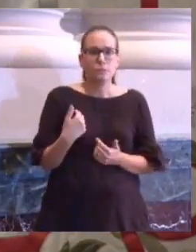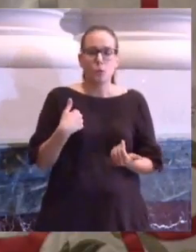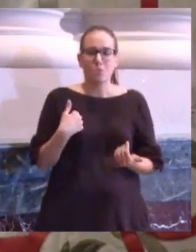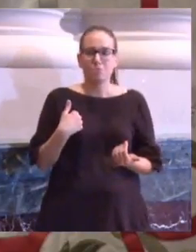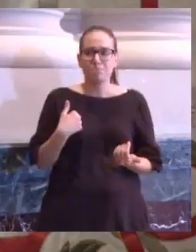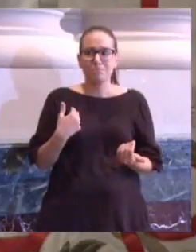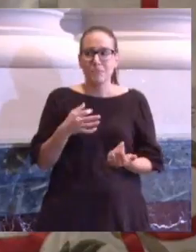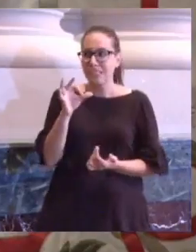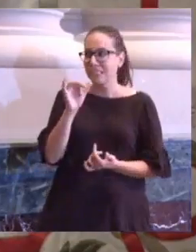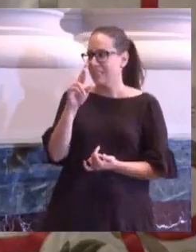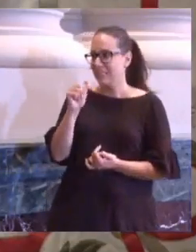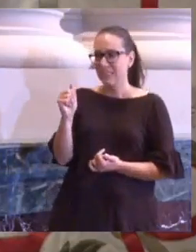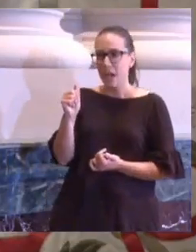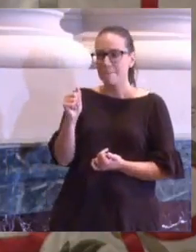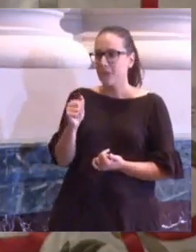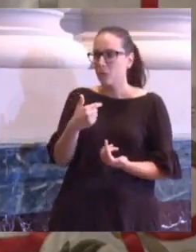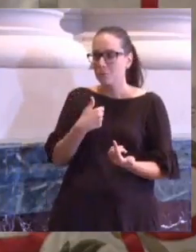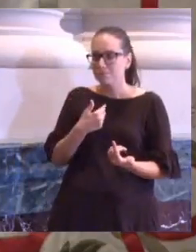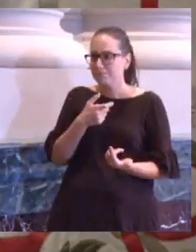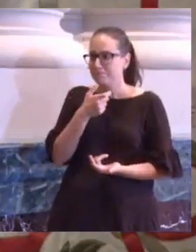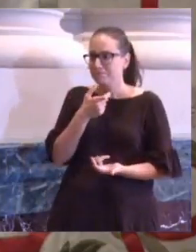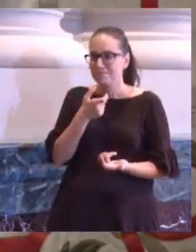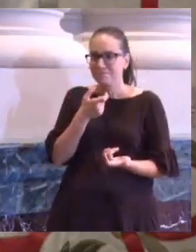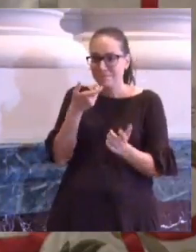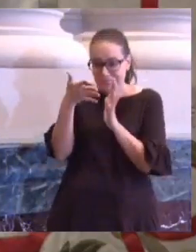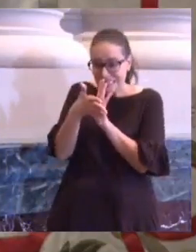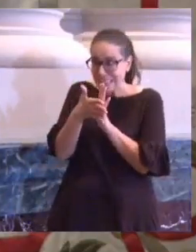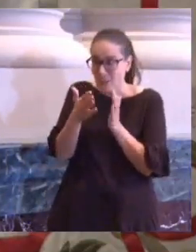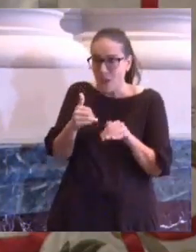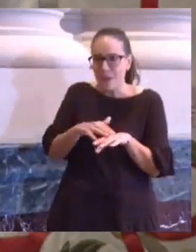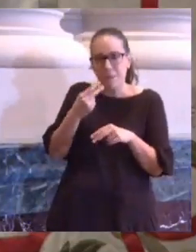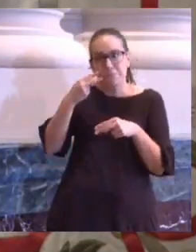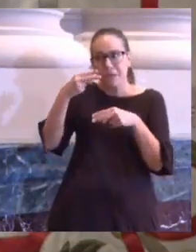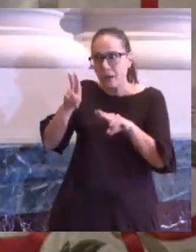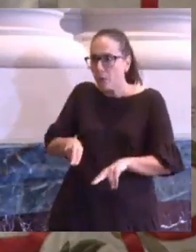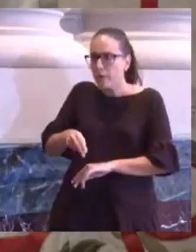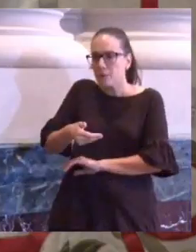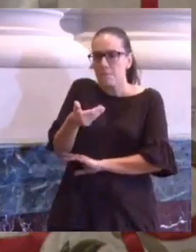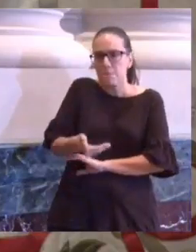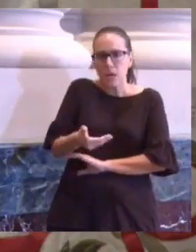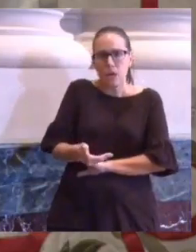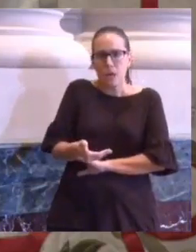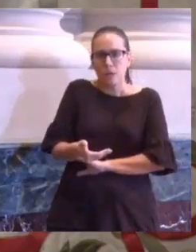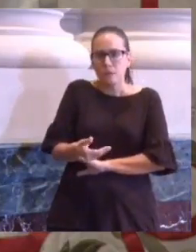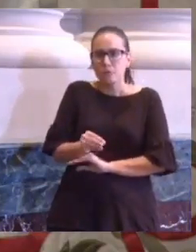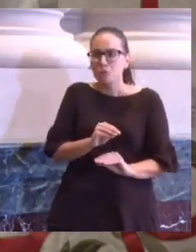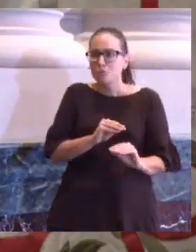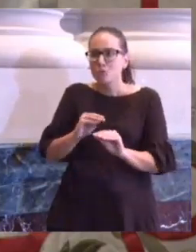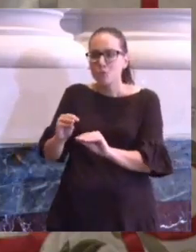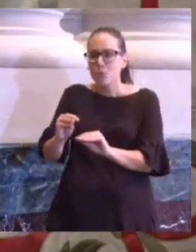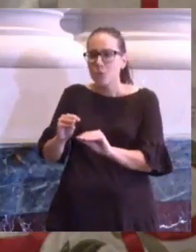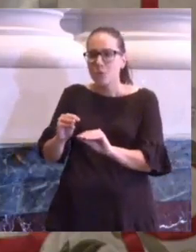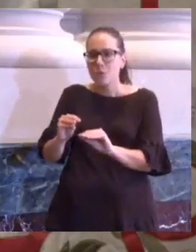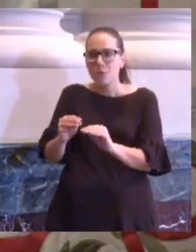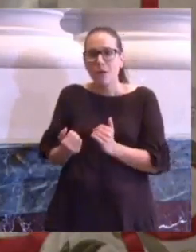palabras, Sira, para reconocer y para valorar la inmensa generosidad que